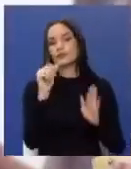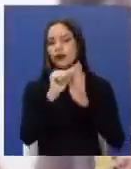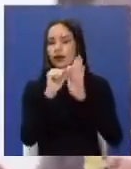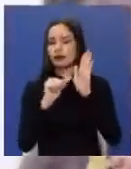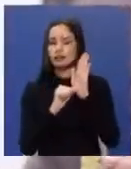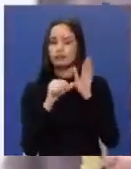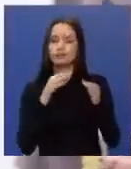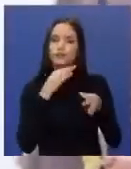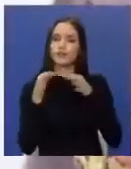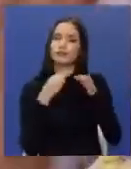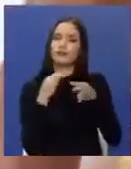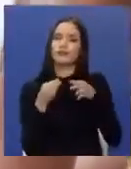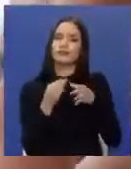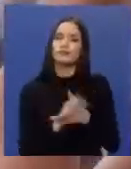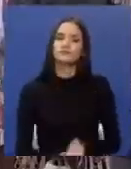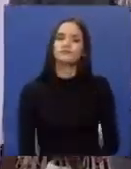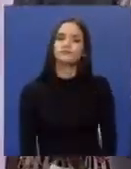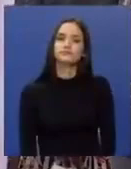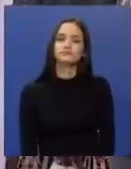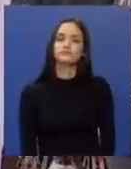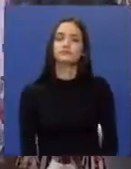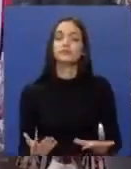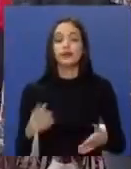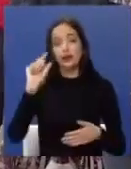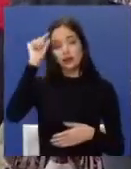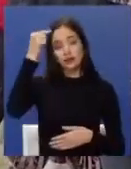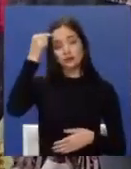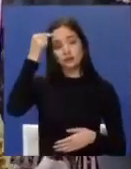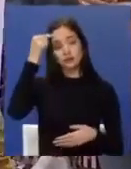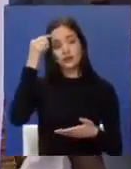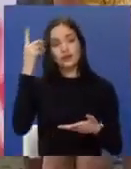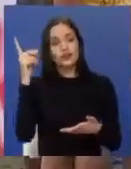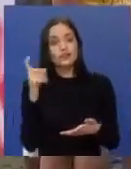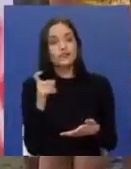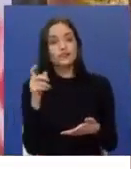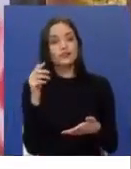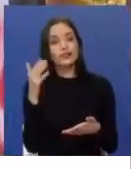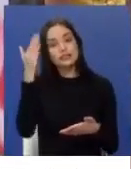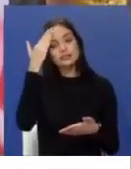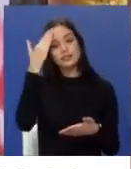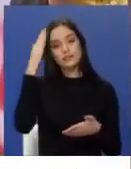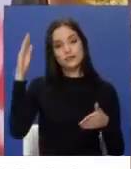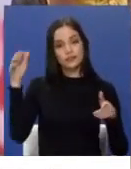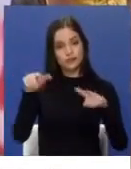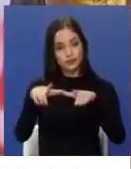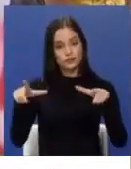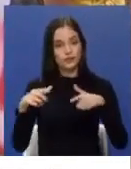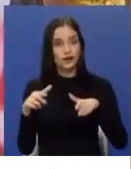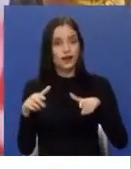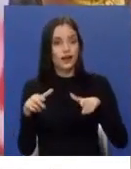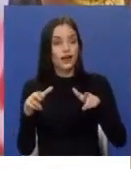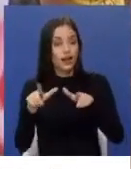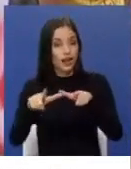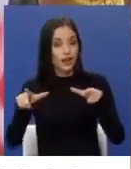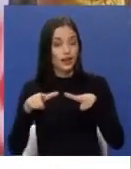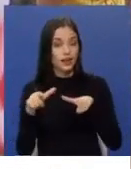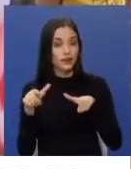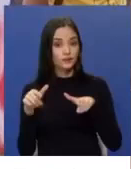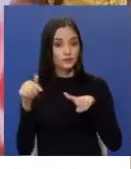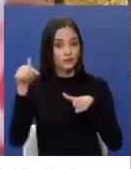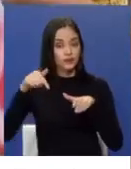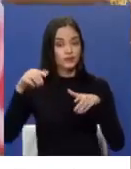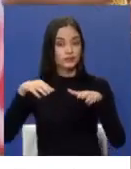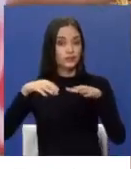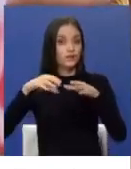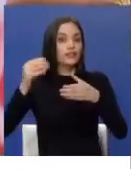que el Estado debería reconocer que el lago Bayano se encuentra dentro de la comarca Guna Madugandi y